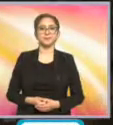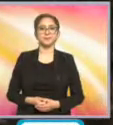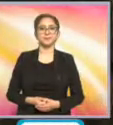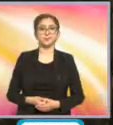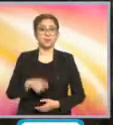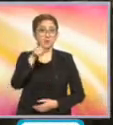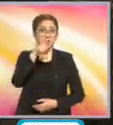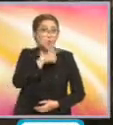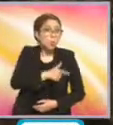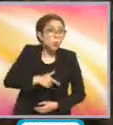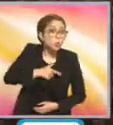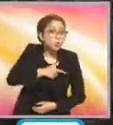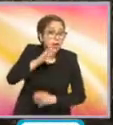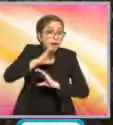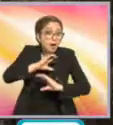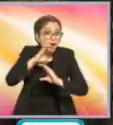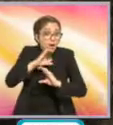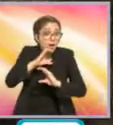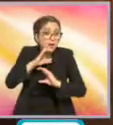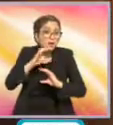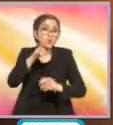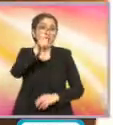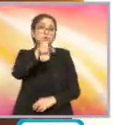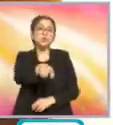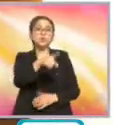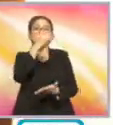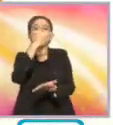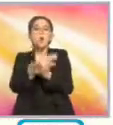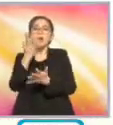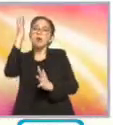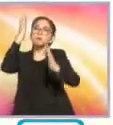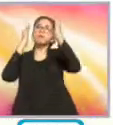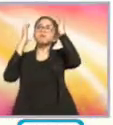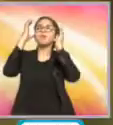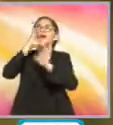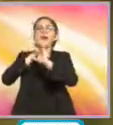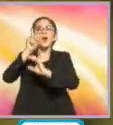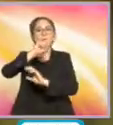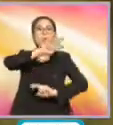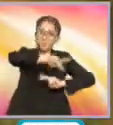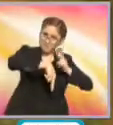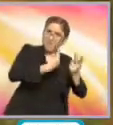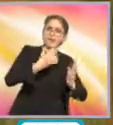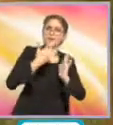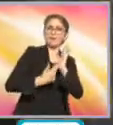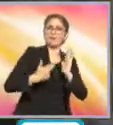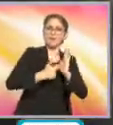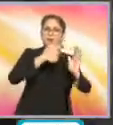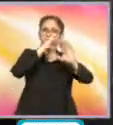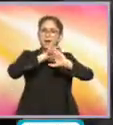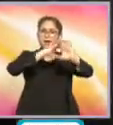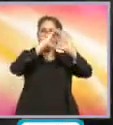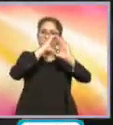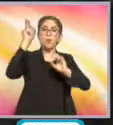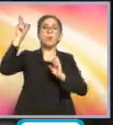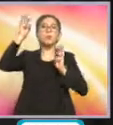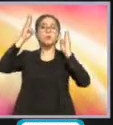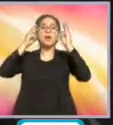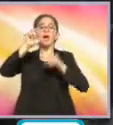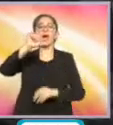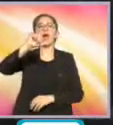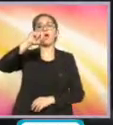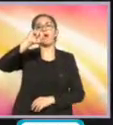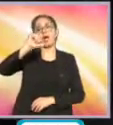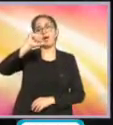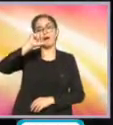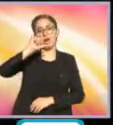¿Te gusta cantar? Deja de hacerlo solo en la regadera y asiste al taller de canto y solfeo que el Museo Anahuacalli te